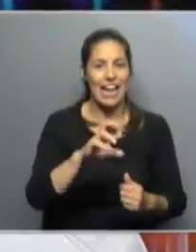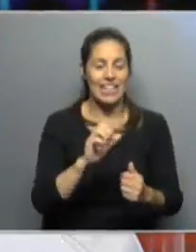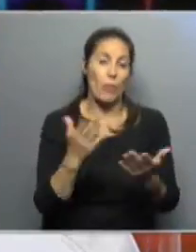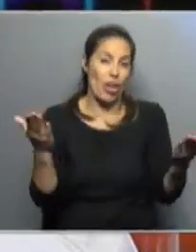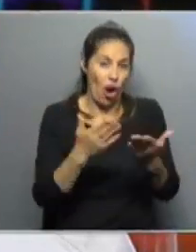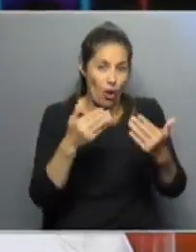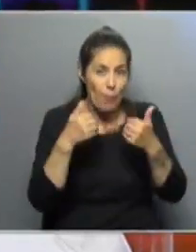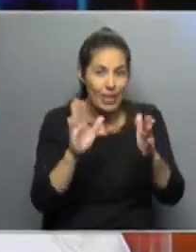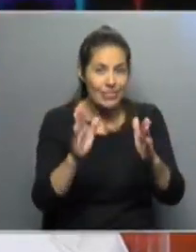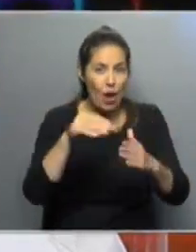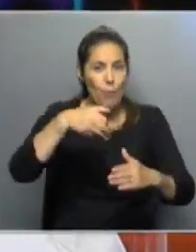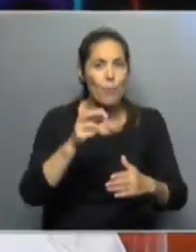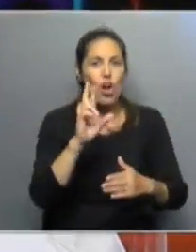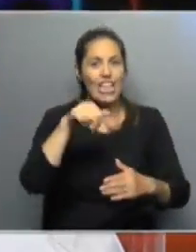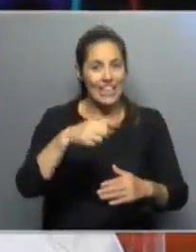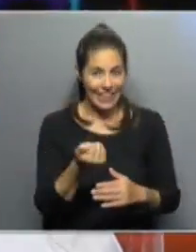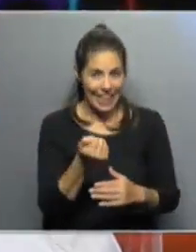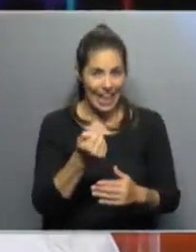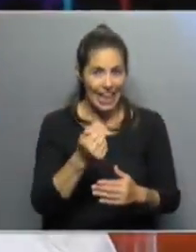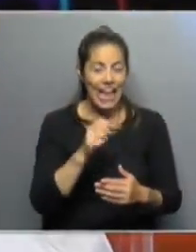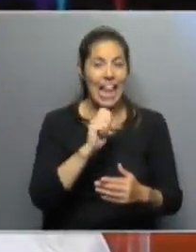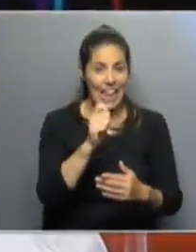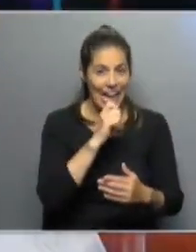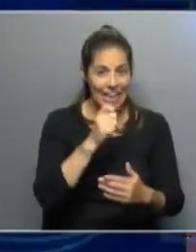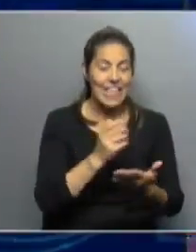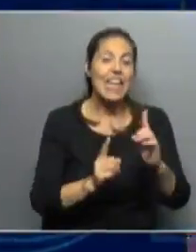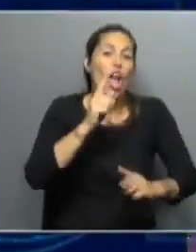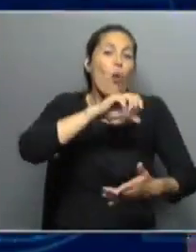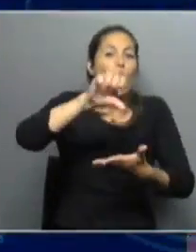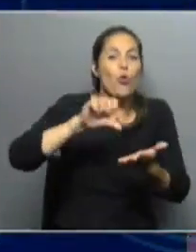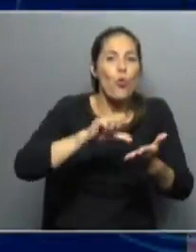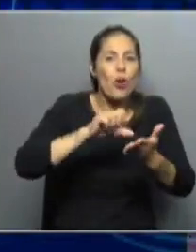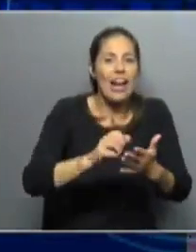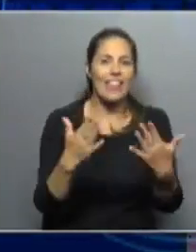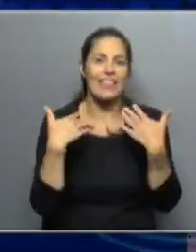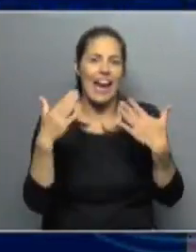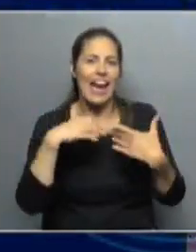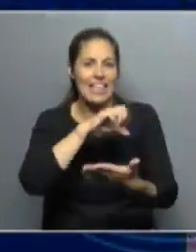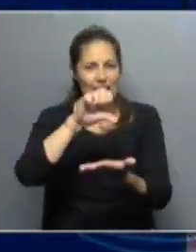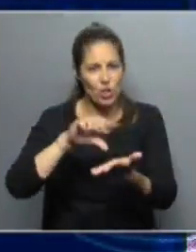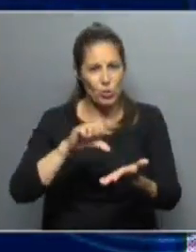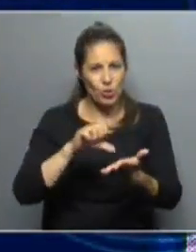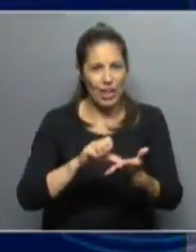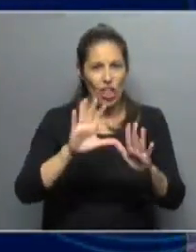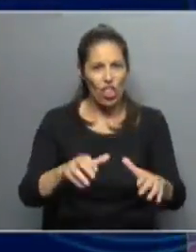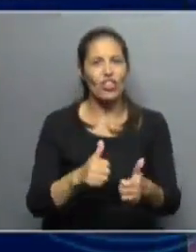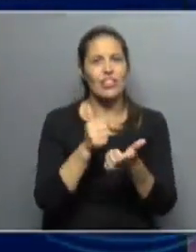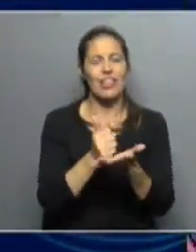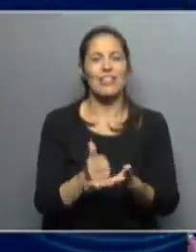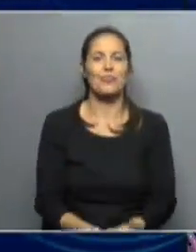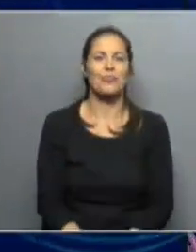vamos en el arranque con Morena Ferreira, en el móvil, en algún lugar de esta cálida ciudad. Adelante, More, ¿dónde estás? ¿En qué andás?